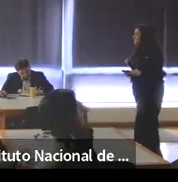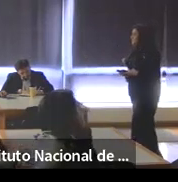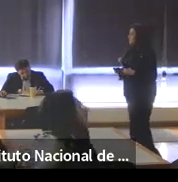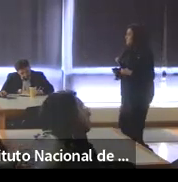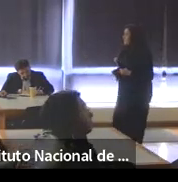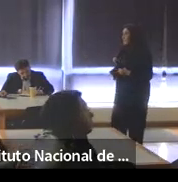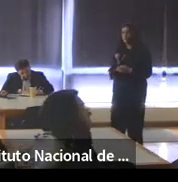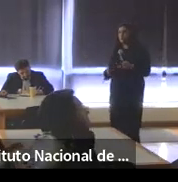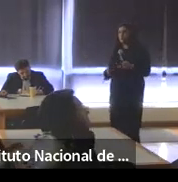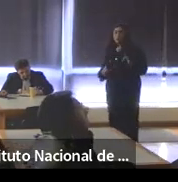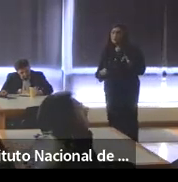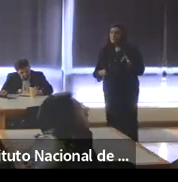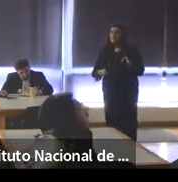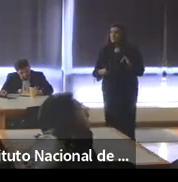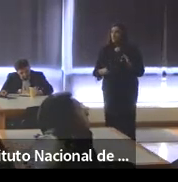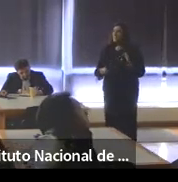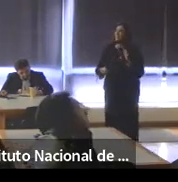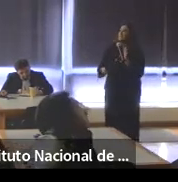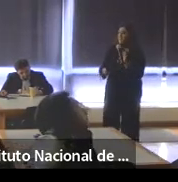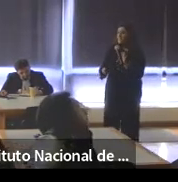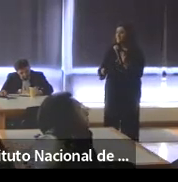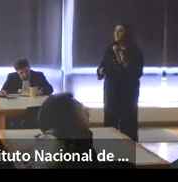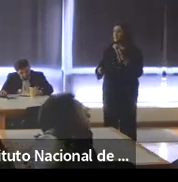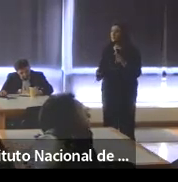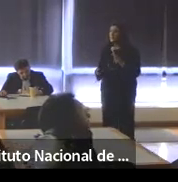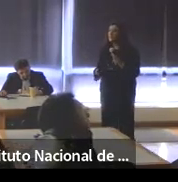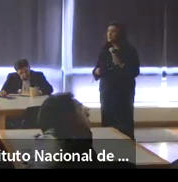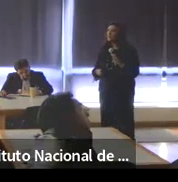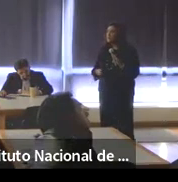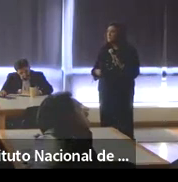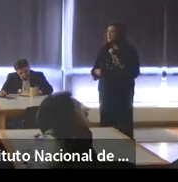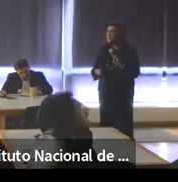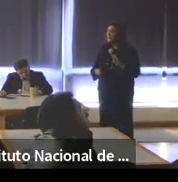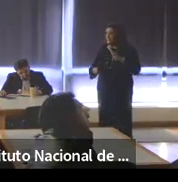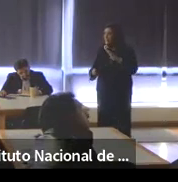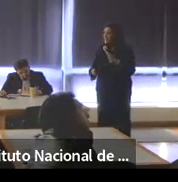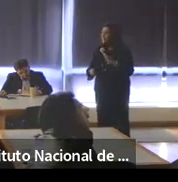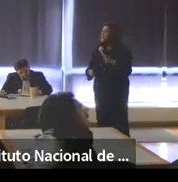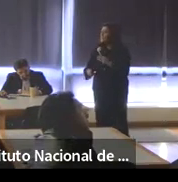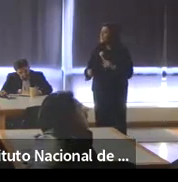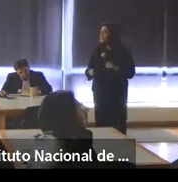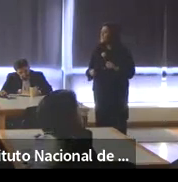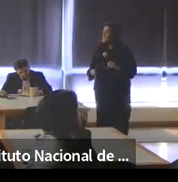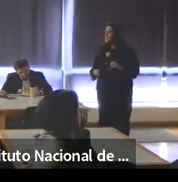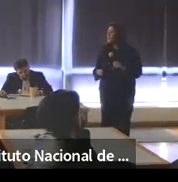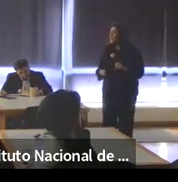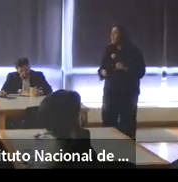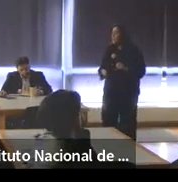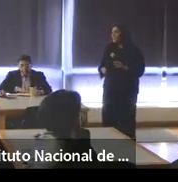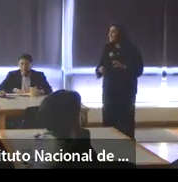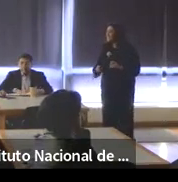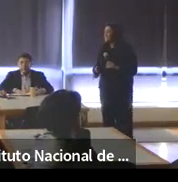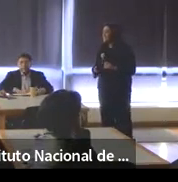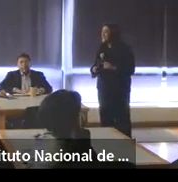mismo pero si no lo entiendes si no identificas que dentro de ti hay un conflicto que tiene que ver con esta carga de trabajo